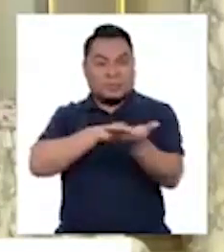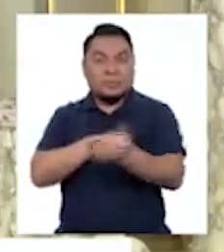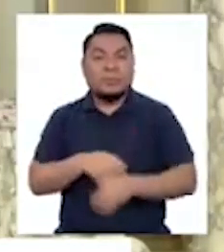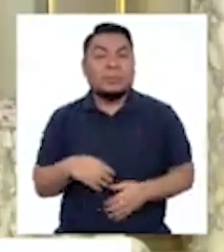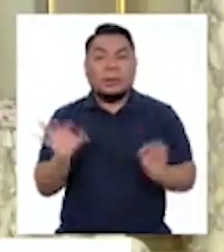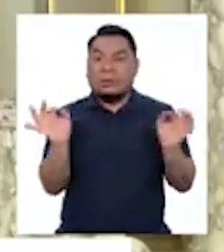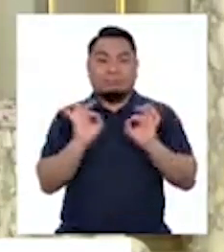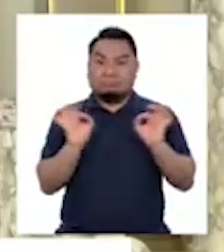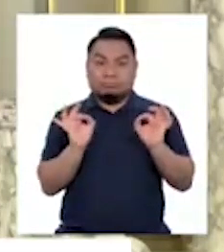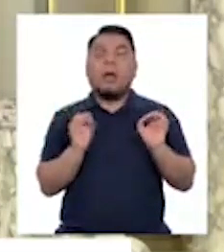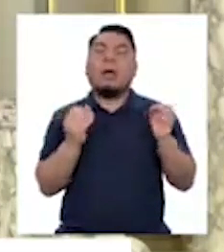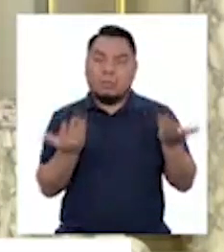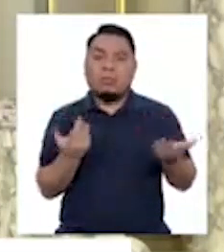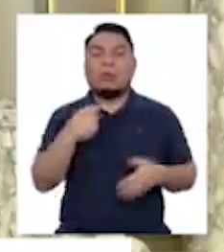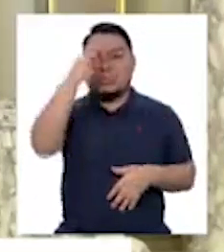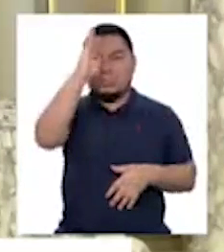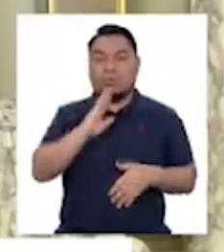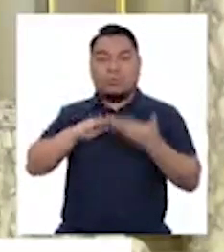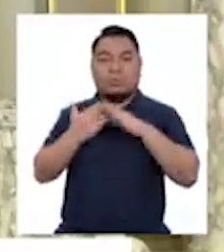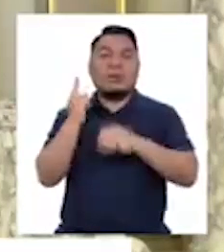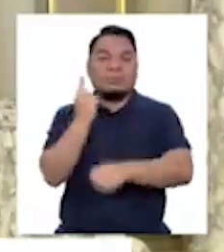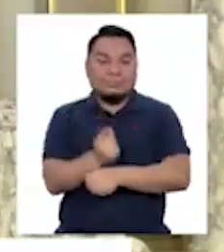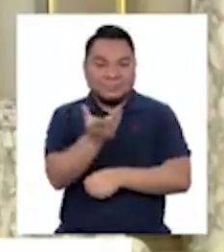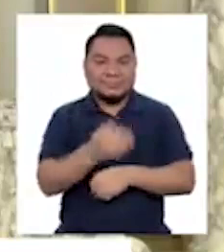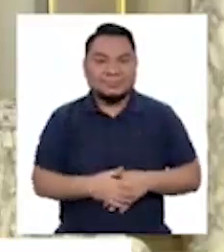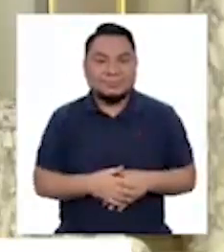si no, él y la patria os lo demanden.